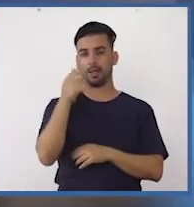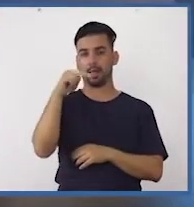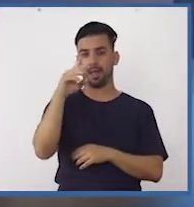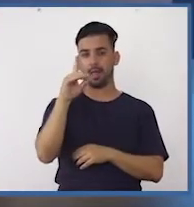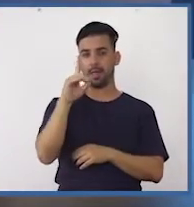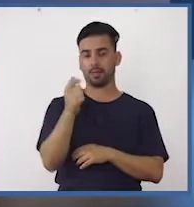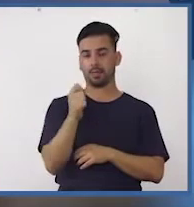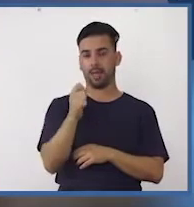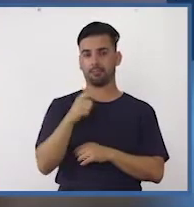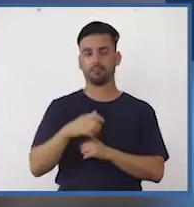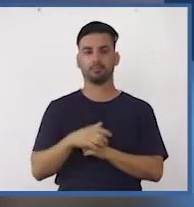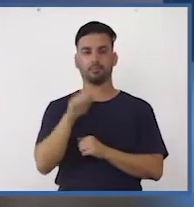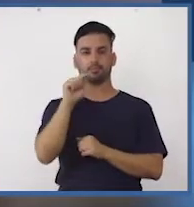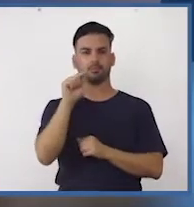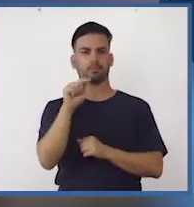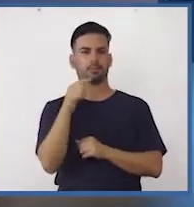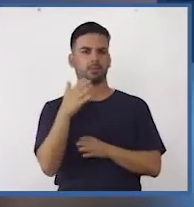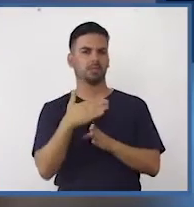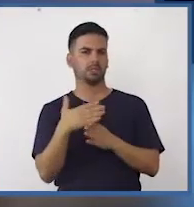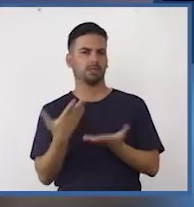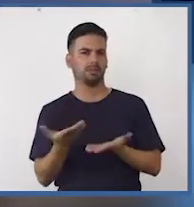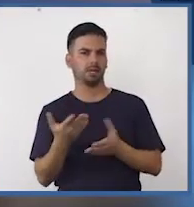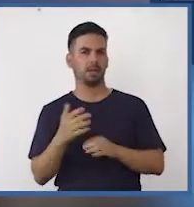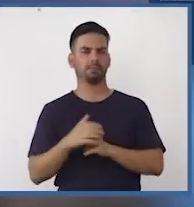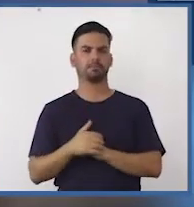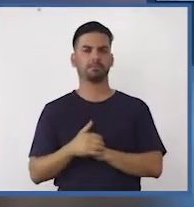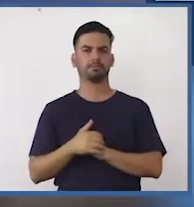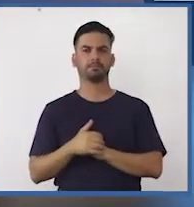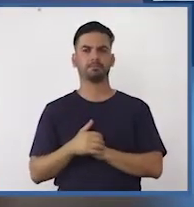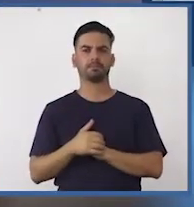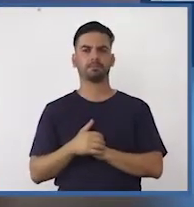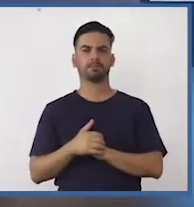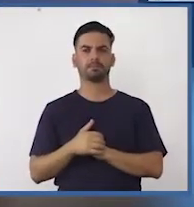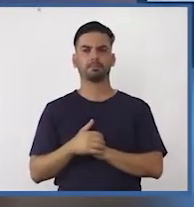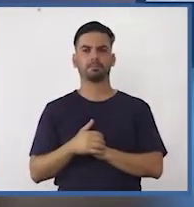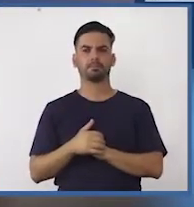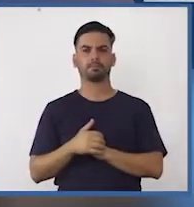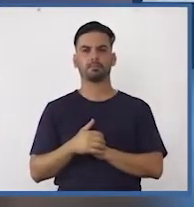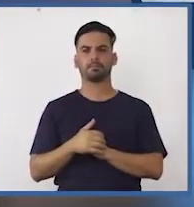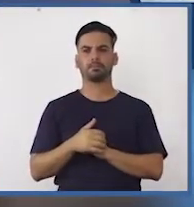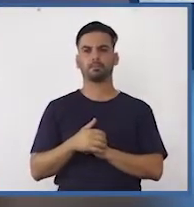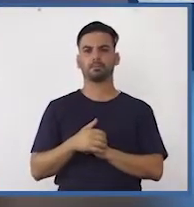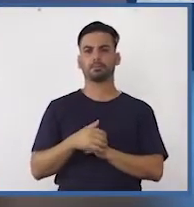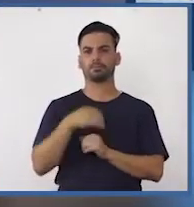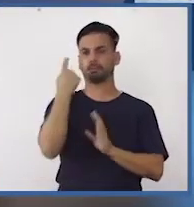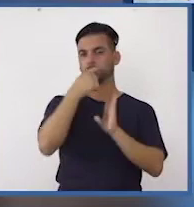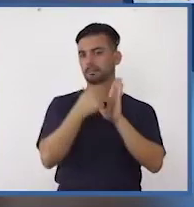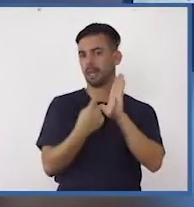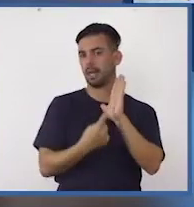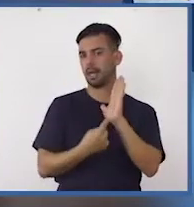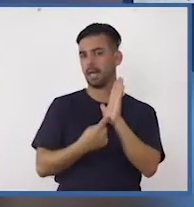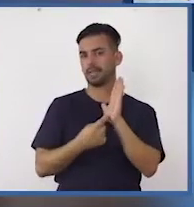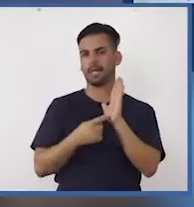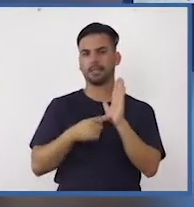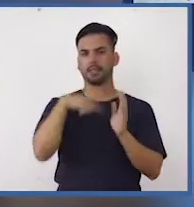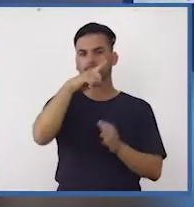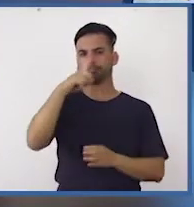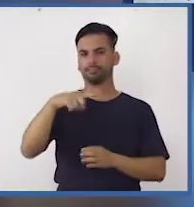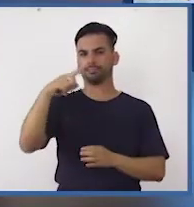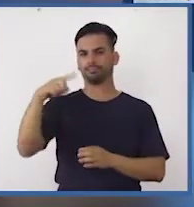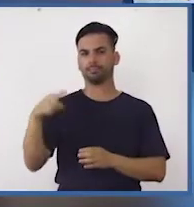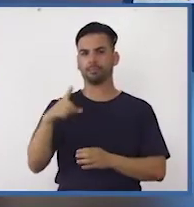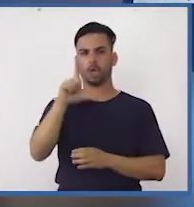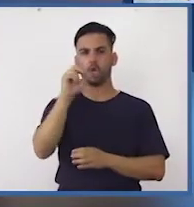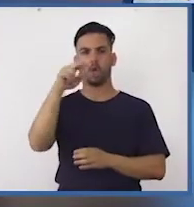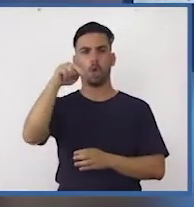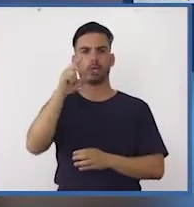vamos a presentarles, estamos viendo en 3 momentos la distancia, es decir, cómo se representa en cada uno de los puntos la longitud de onda